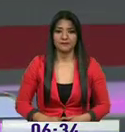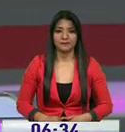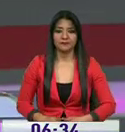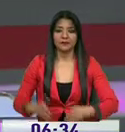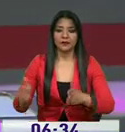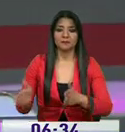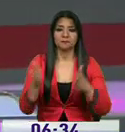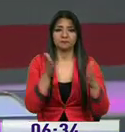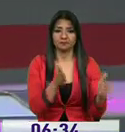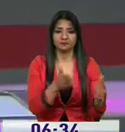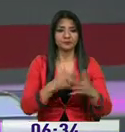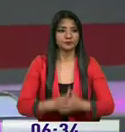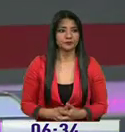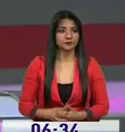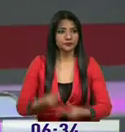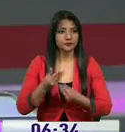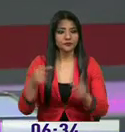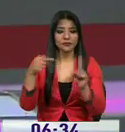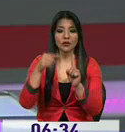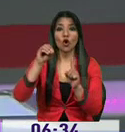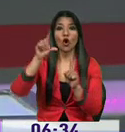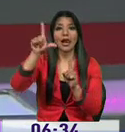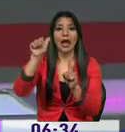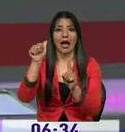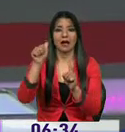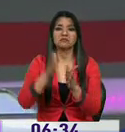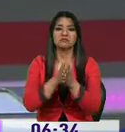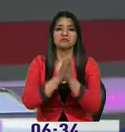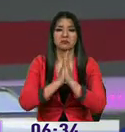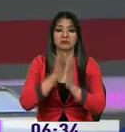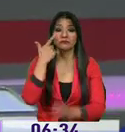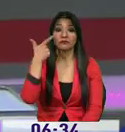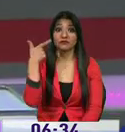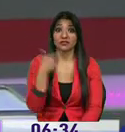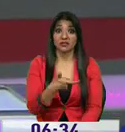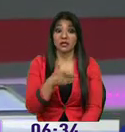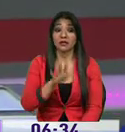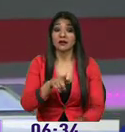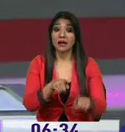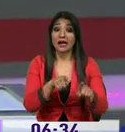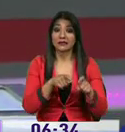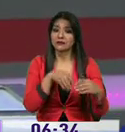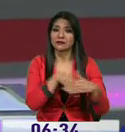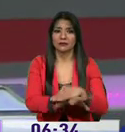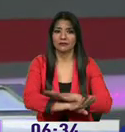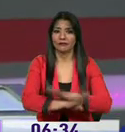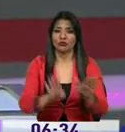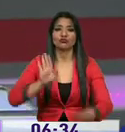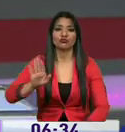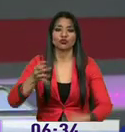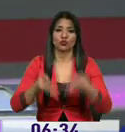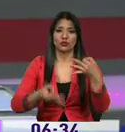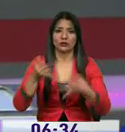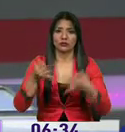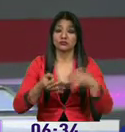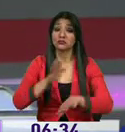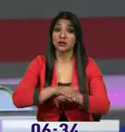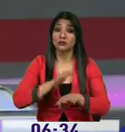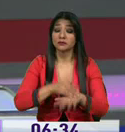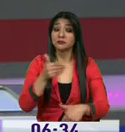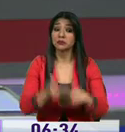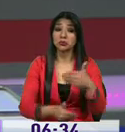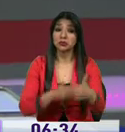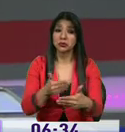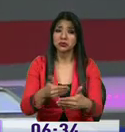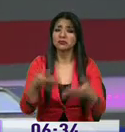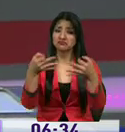Este fue, amigos, a contarles que Olavini solicitó a la Fiscalía el archivo de su causa al asegurar que se han dado incumplimientos